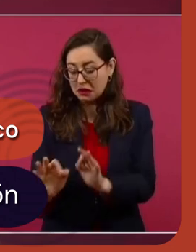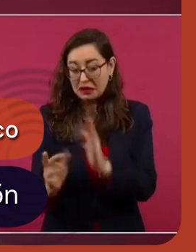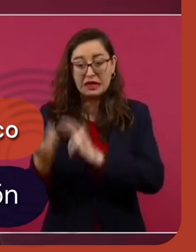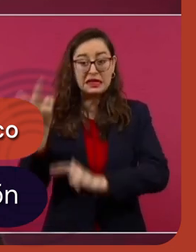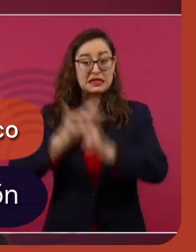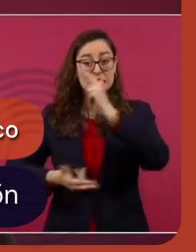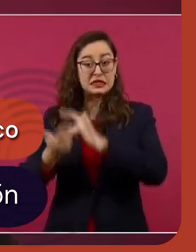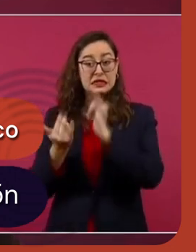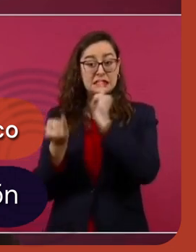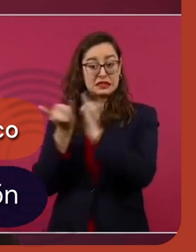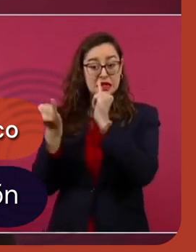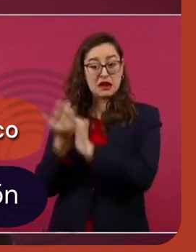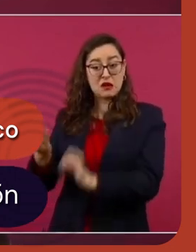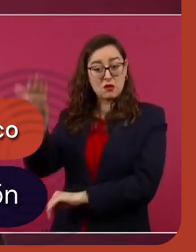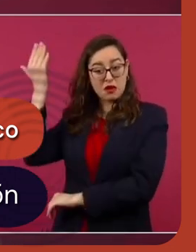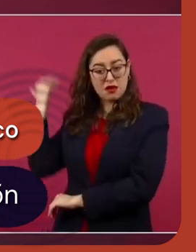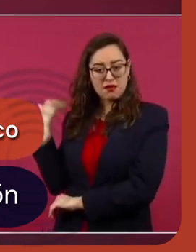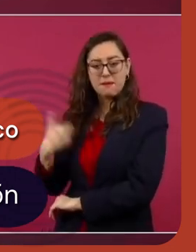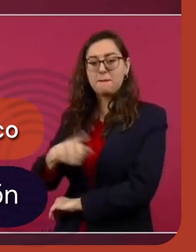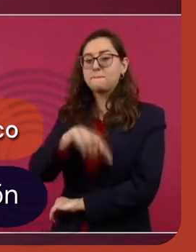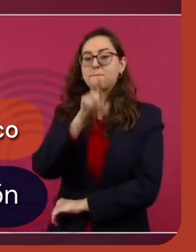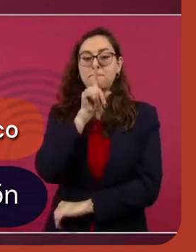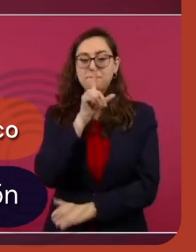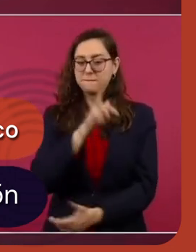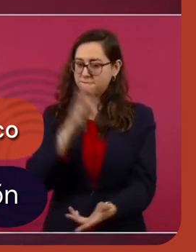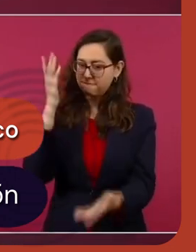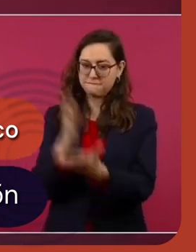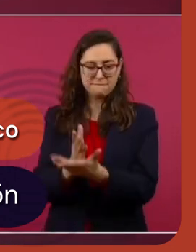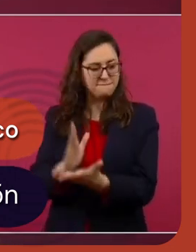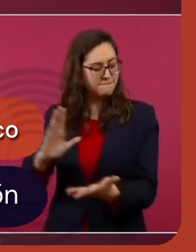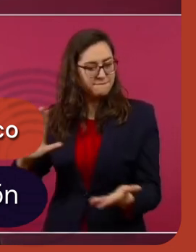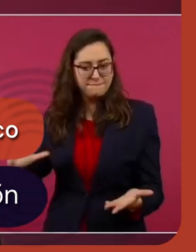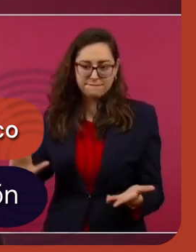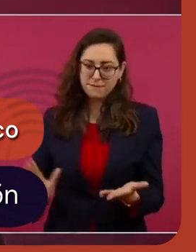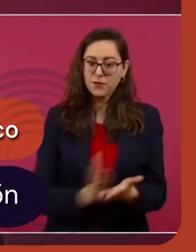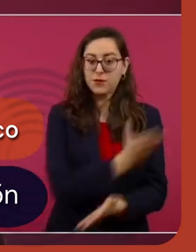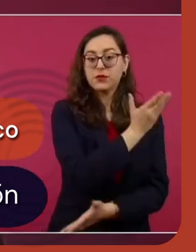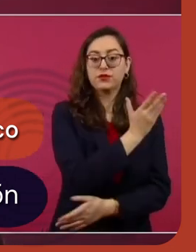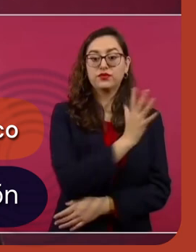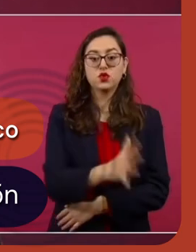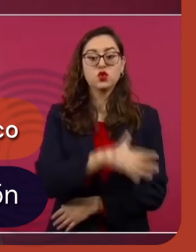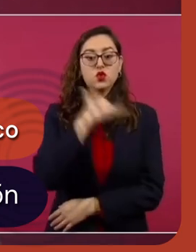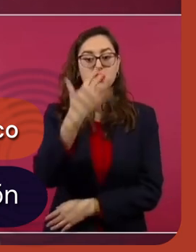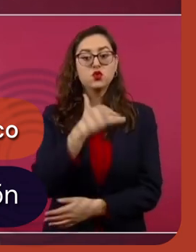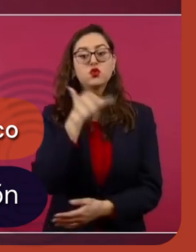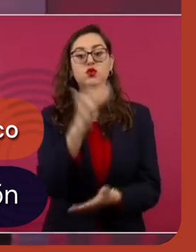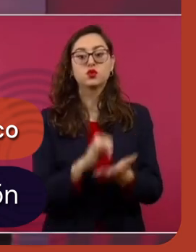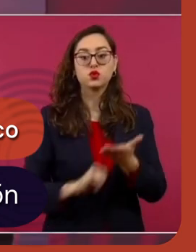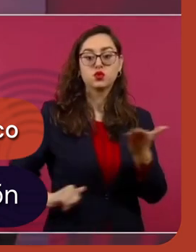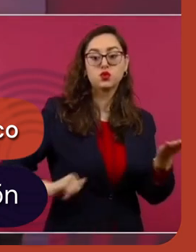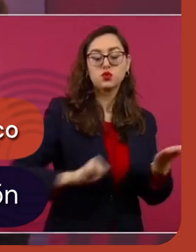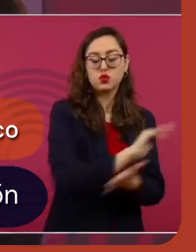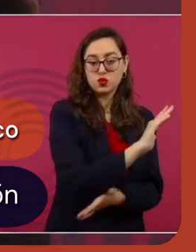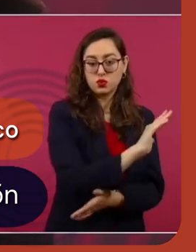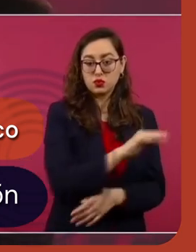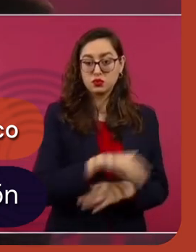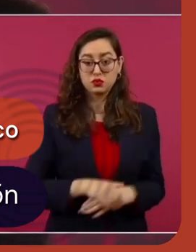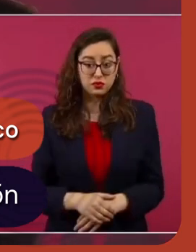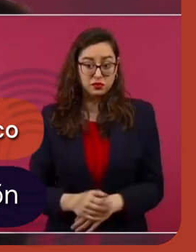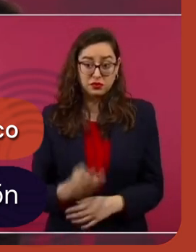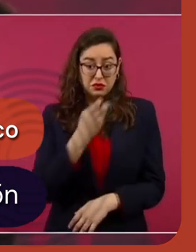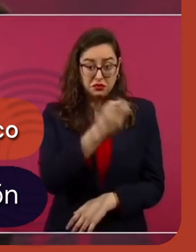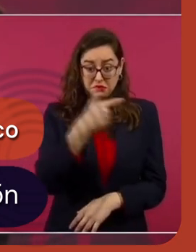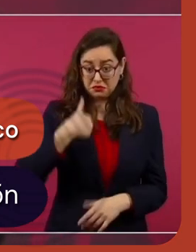importante era cortar de tajo con la corrupción. Y es lo que